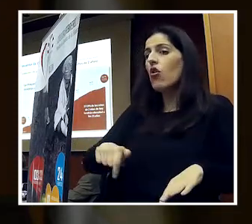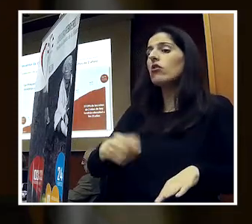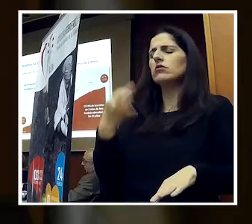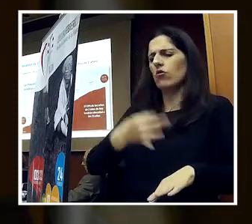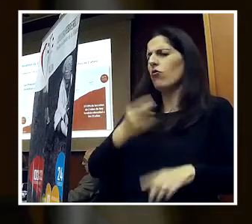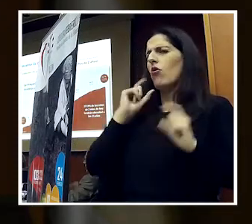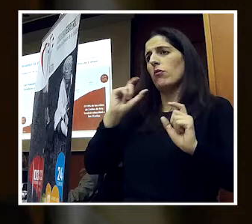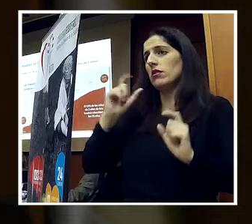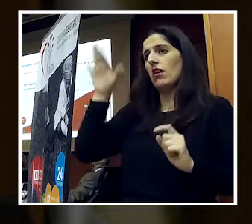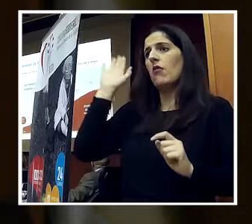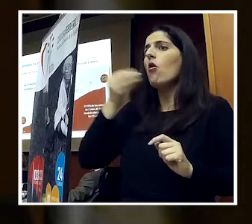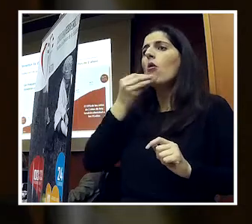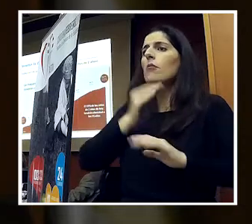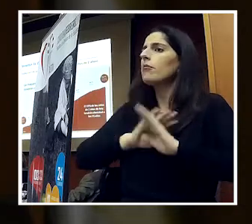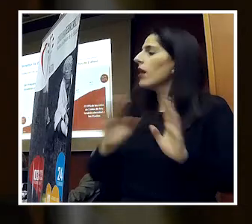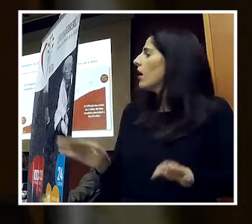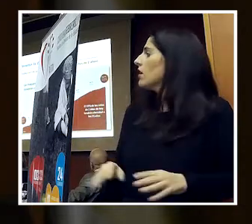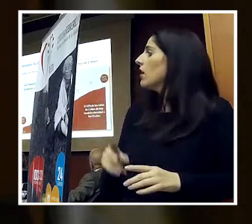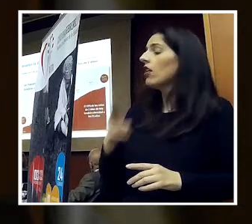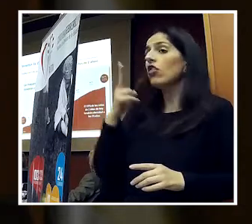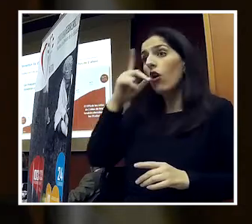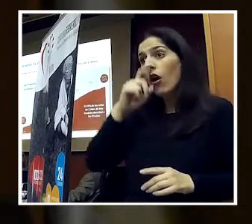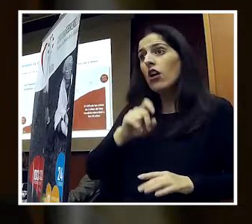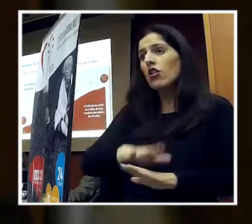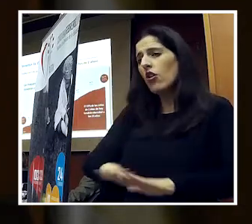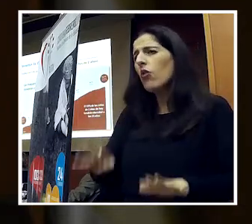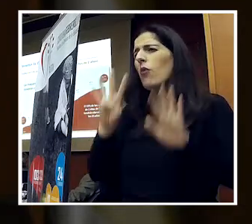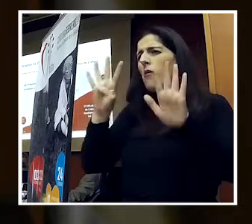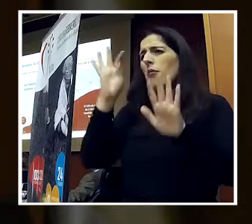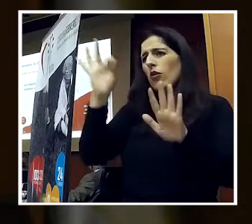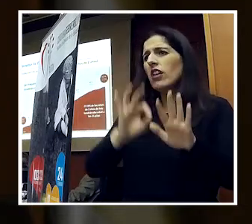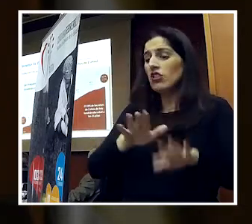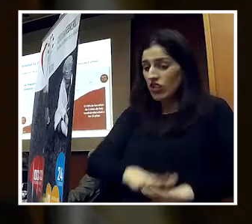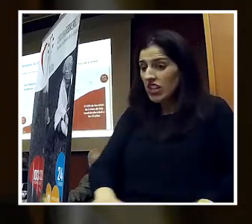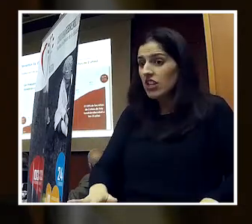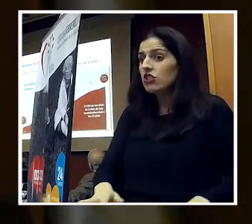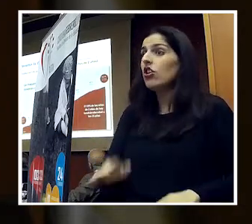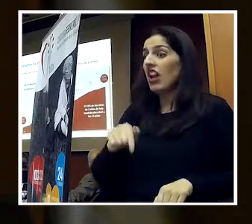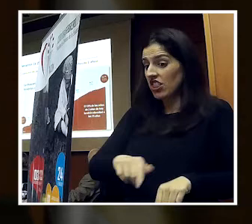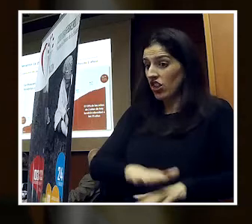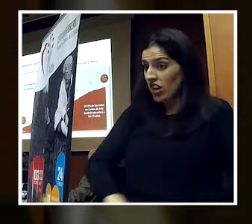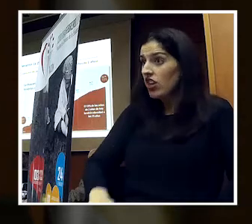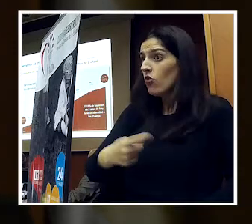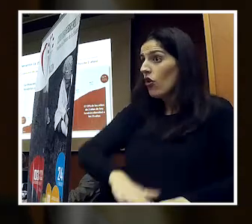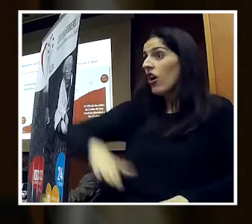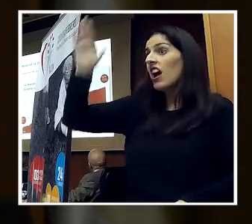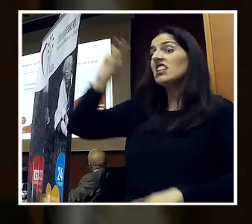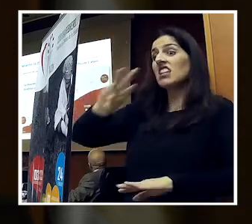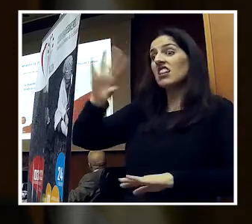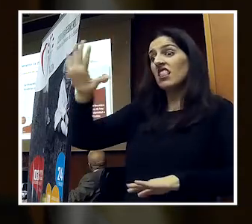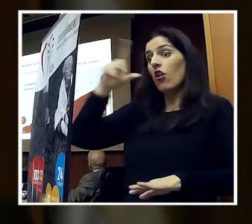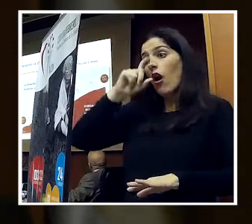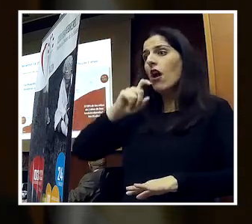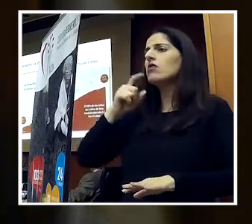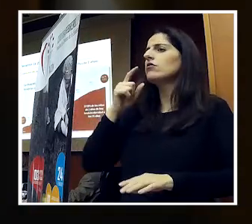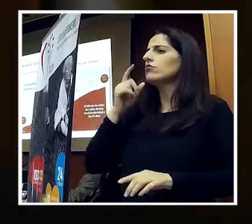los 35 años. ¿De acuerdo? Con 2 años, hoy día tienen un 9% de obesidad. Estos niños, cuando tengan 35 años,